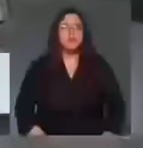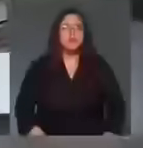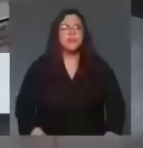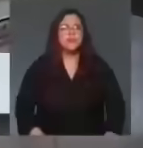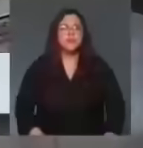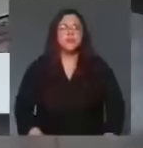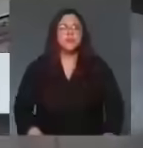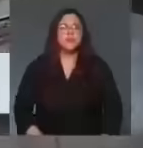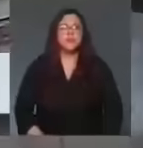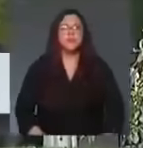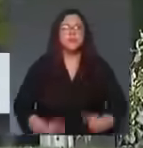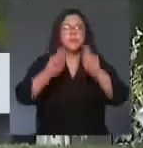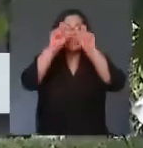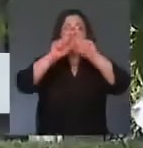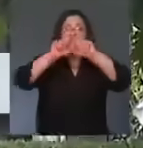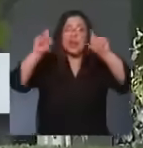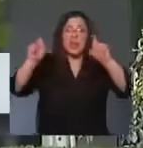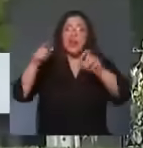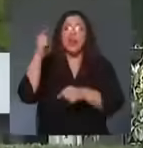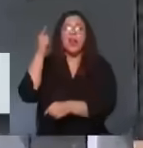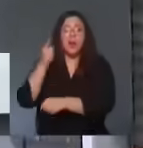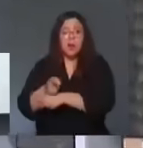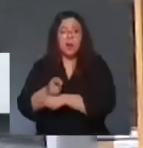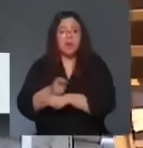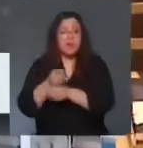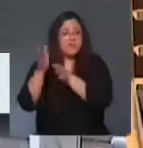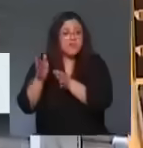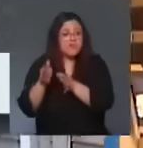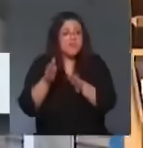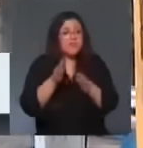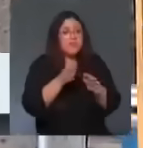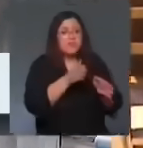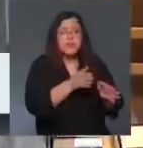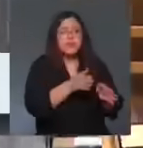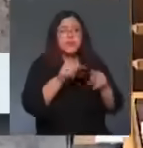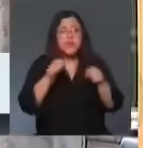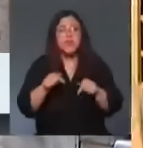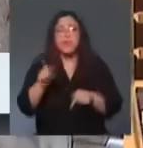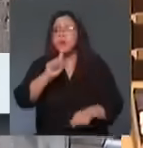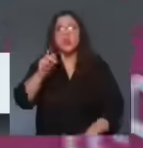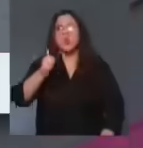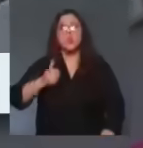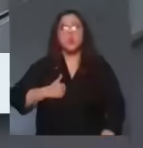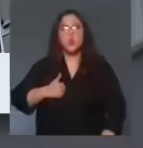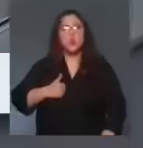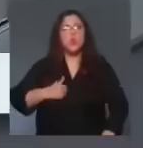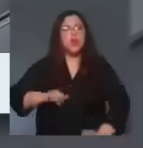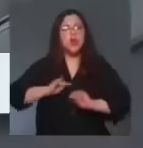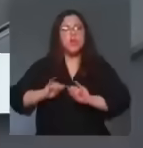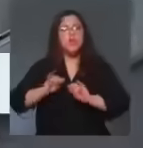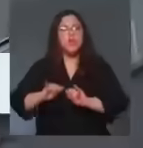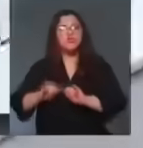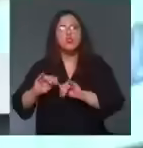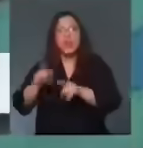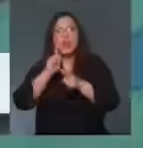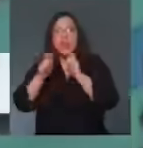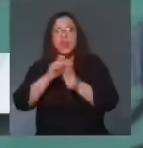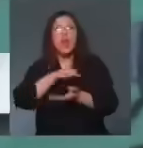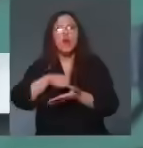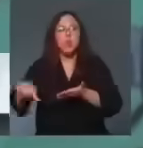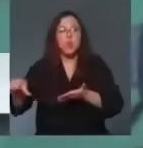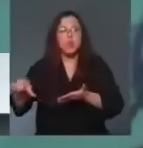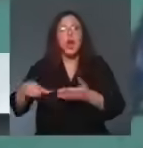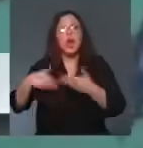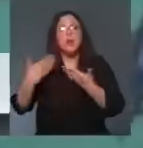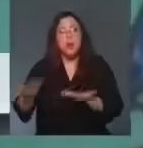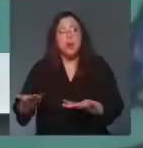Los carteles imponen orden en la vía pública y quien no cumple con lo que informan se arriesgan a multas. Por eso lo